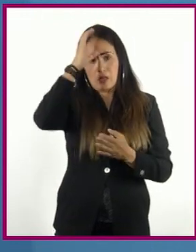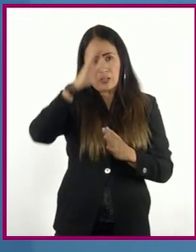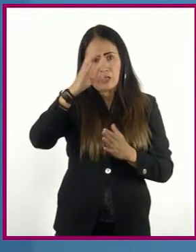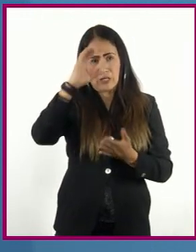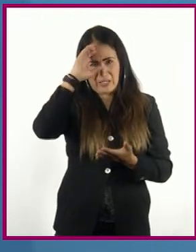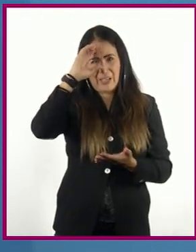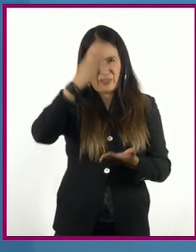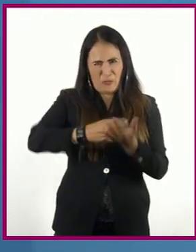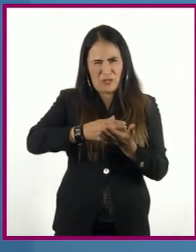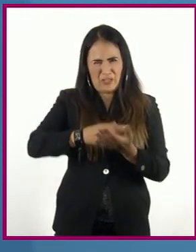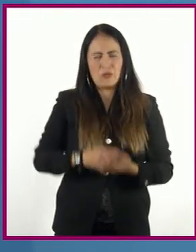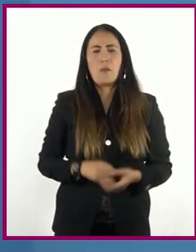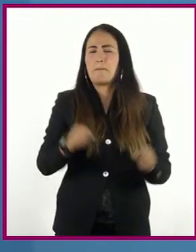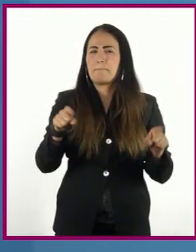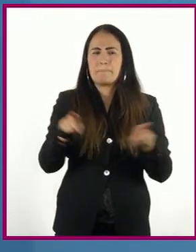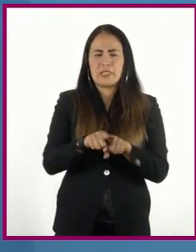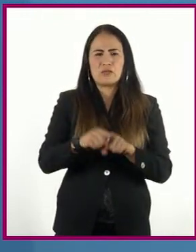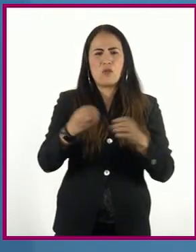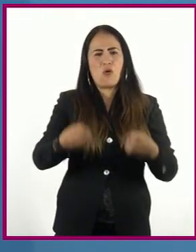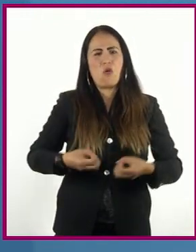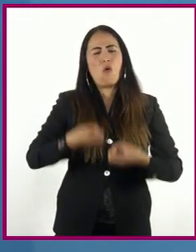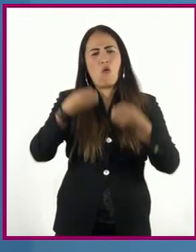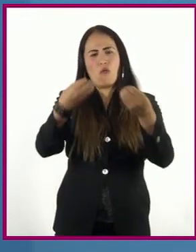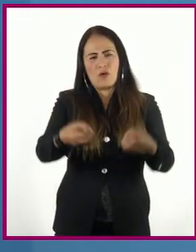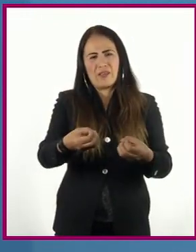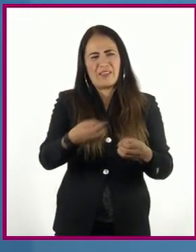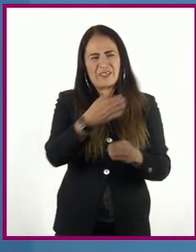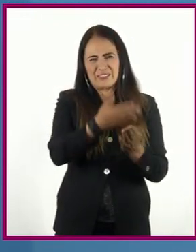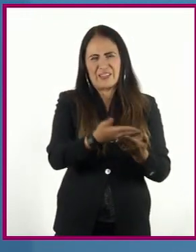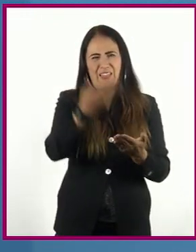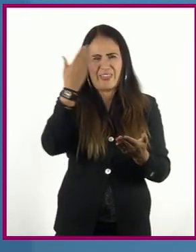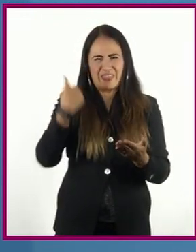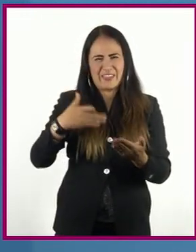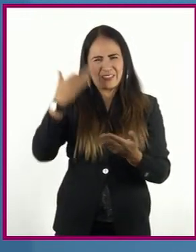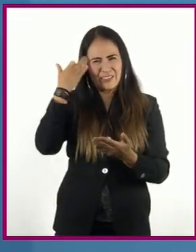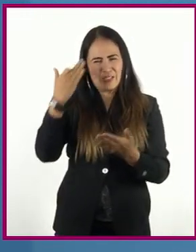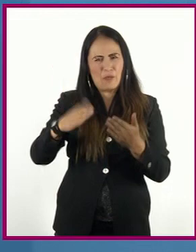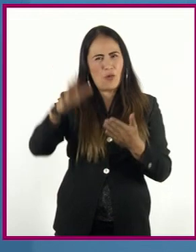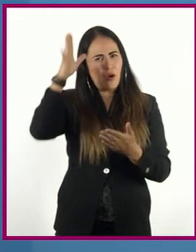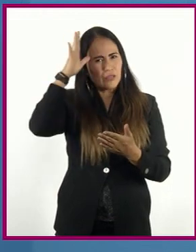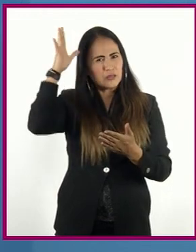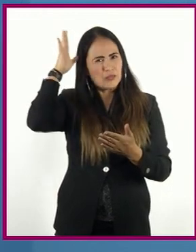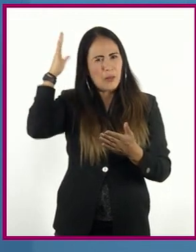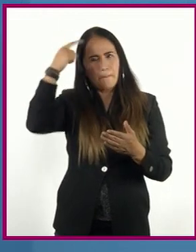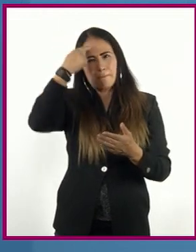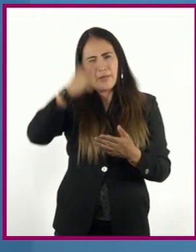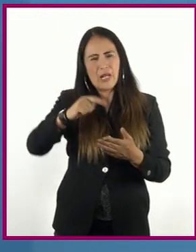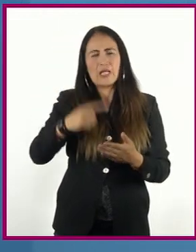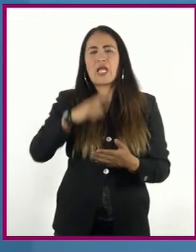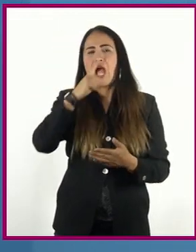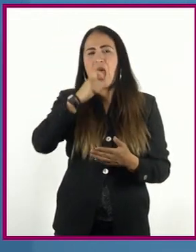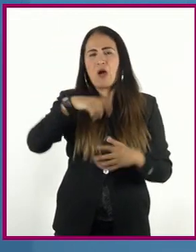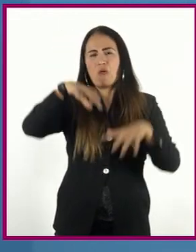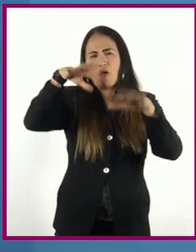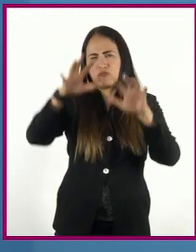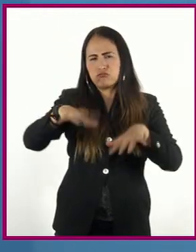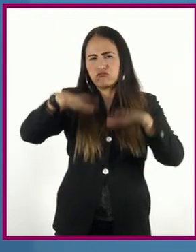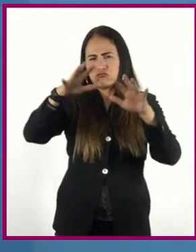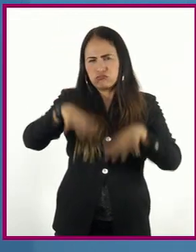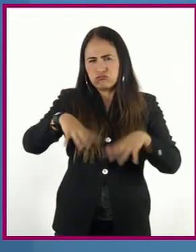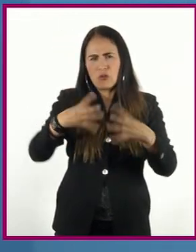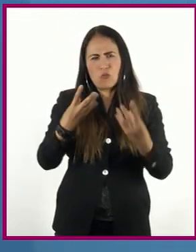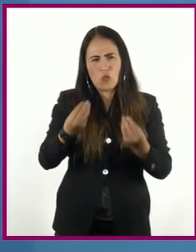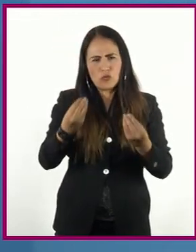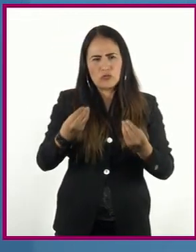se mezclan las ofrendas, de origen prehispánico, para que el temporal de lluvia sea abundante y todos los pobladores